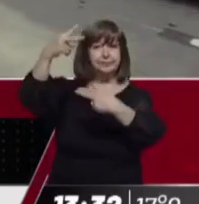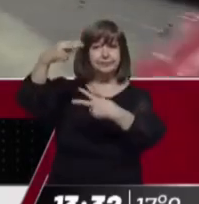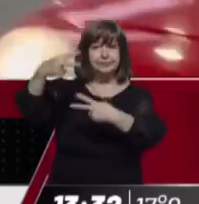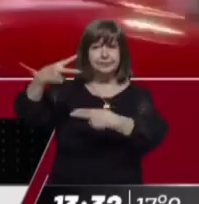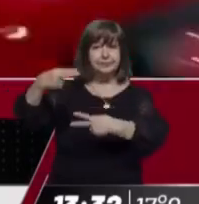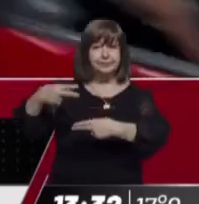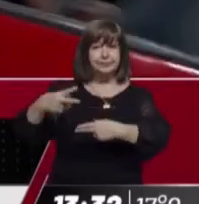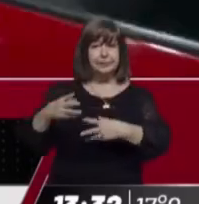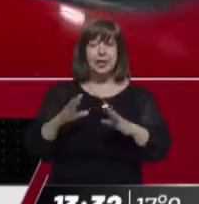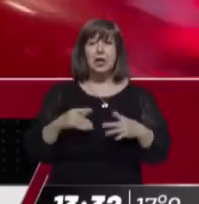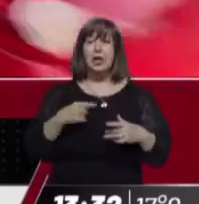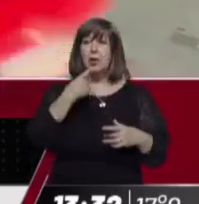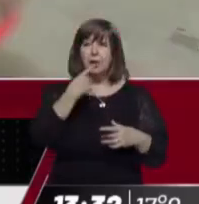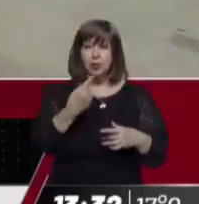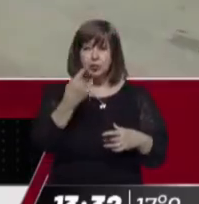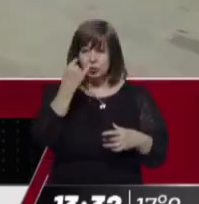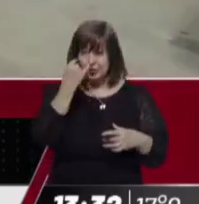perdido?